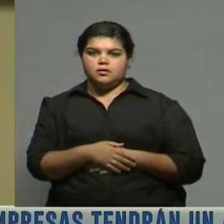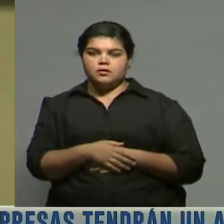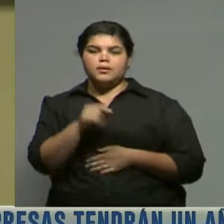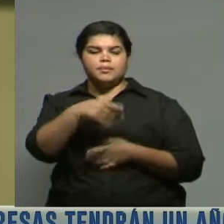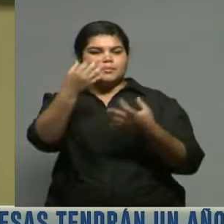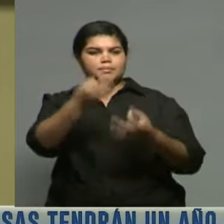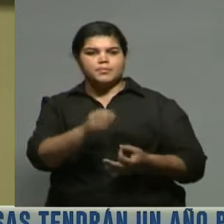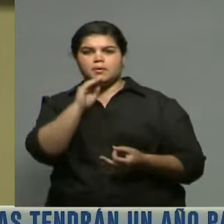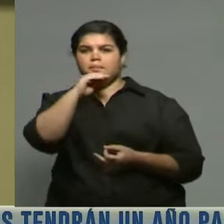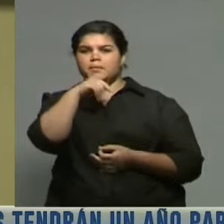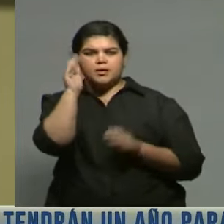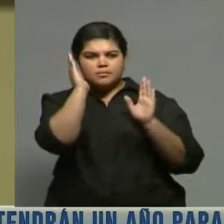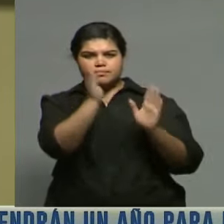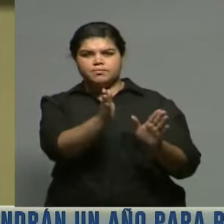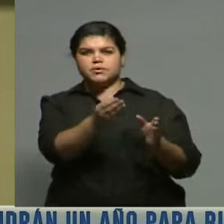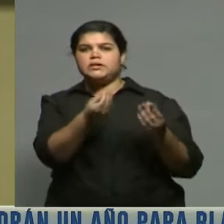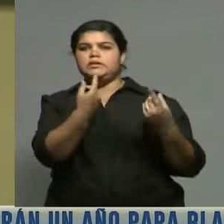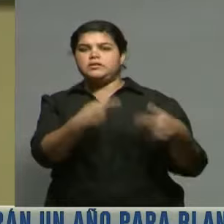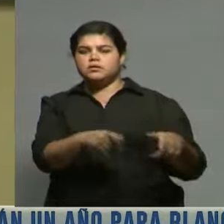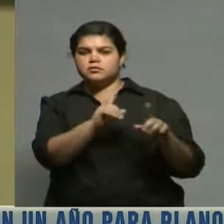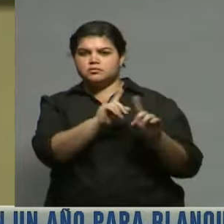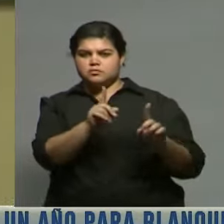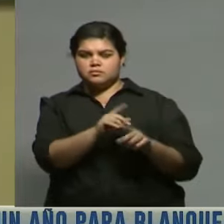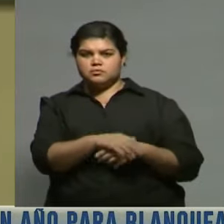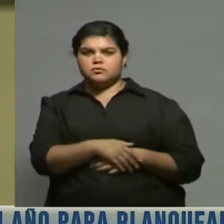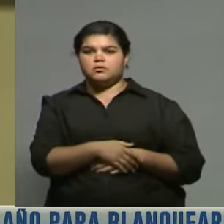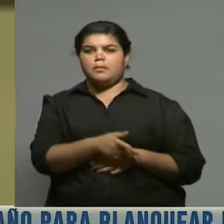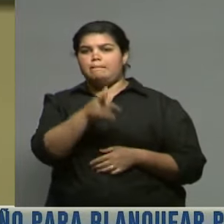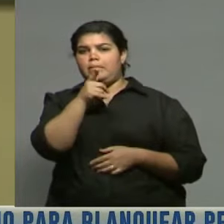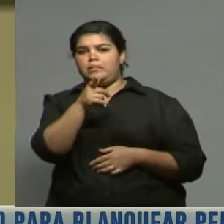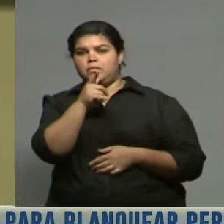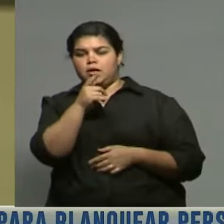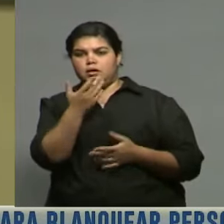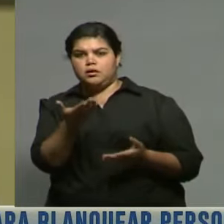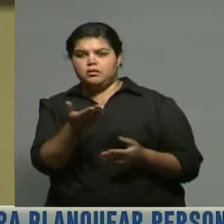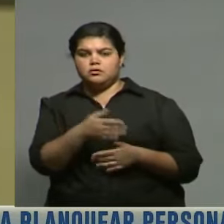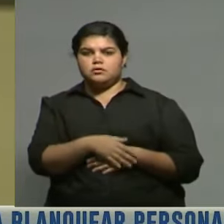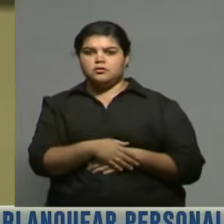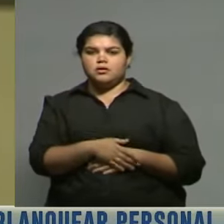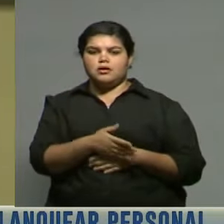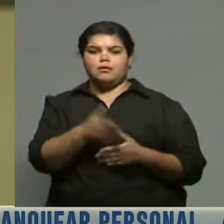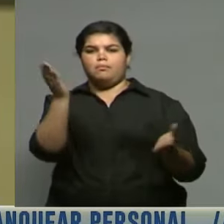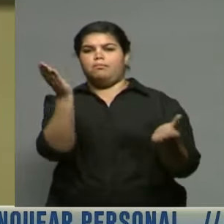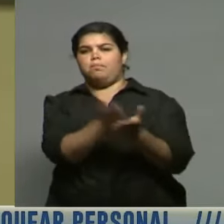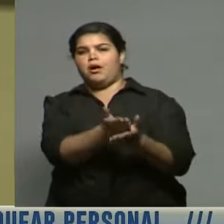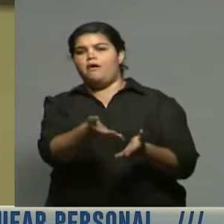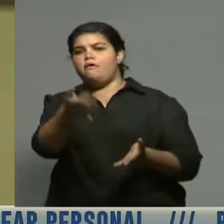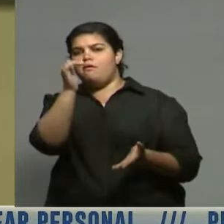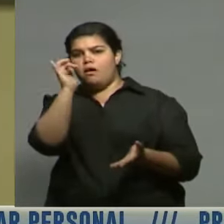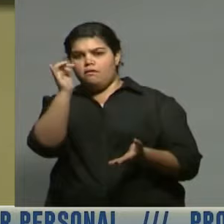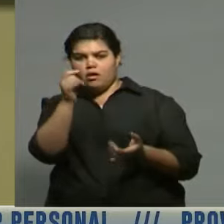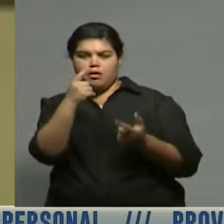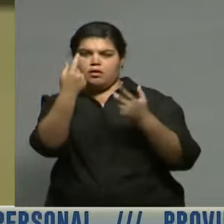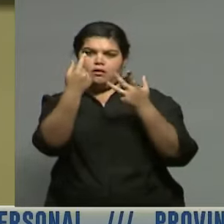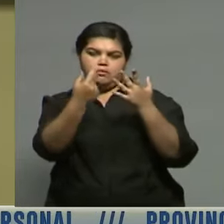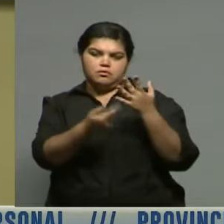el vino. Pareciera que entra dentro del castigo de las bebidas o de los productos